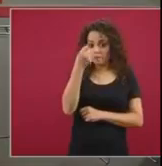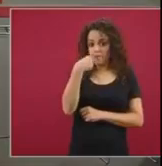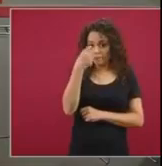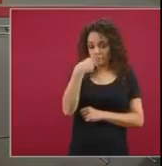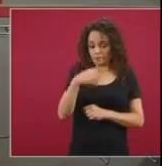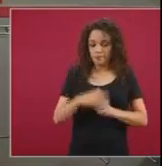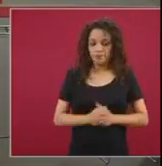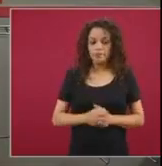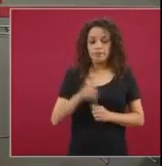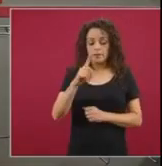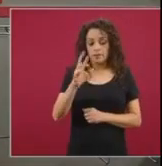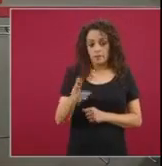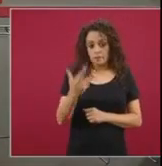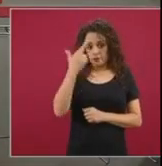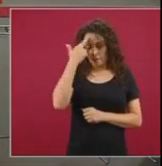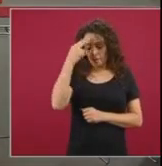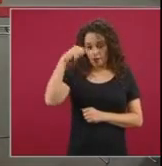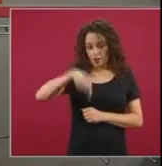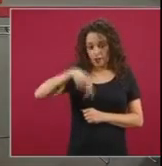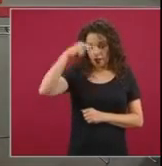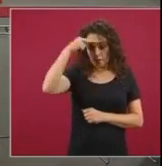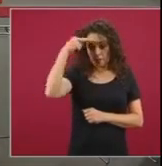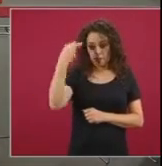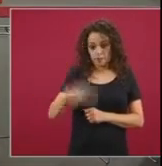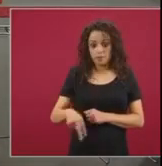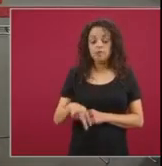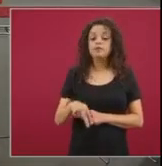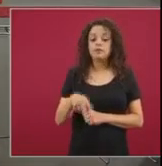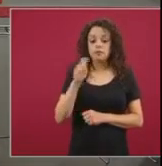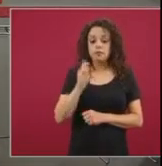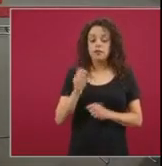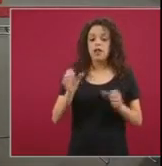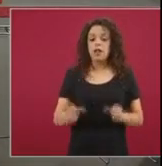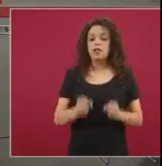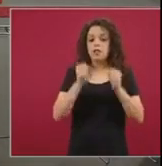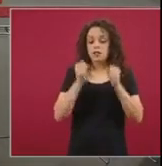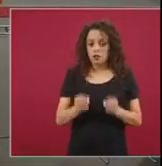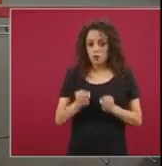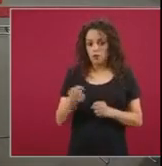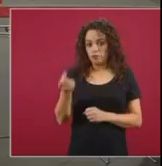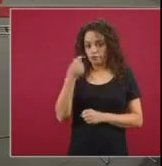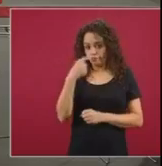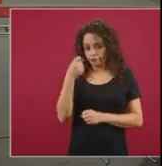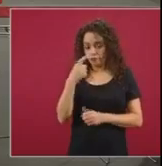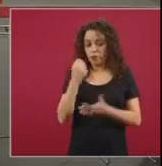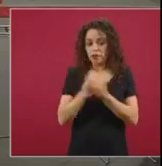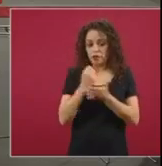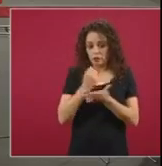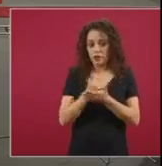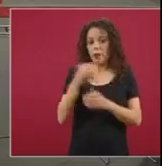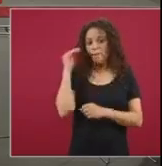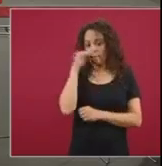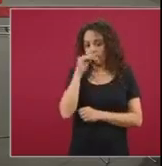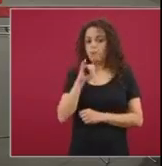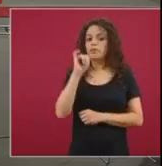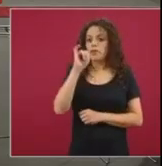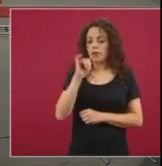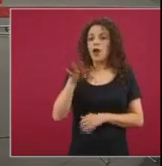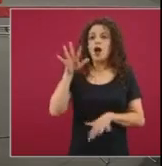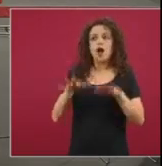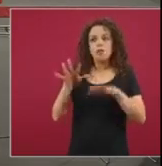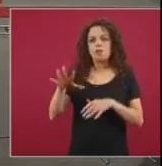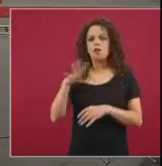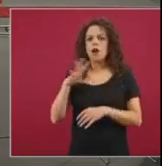gratuito, confidencial, y seguro. Hay pocas reacciones adversas, sí las llega a ver, no voy a mentir,